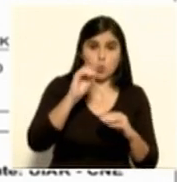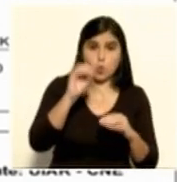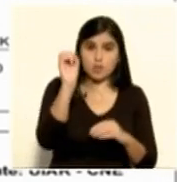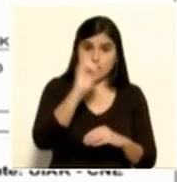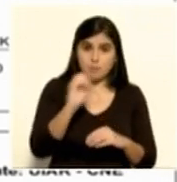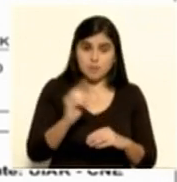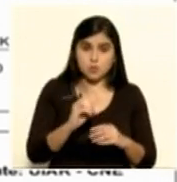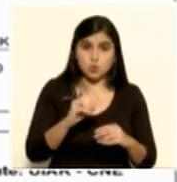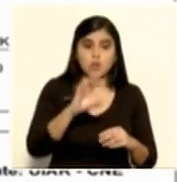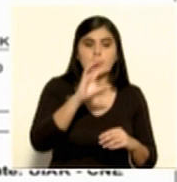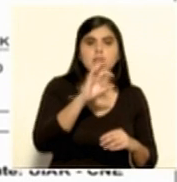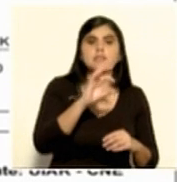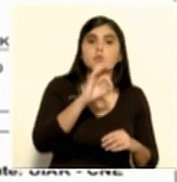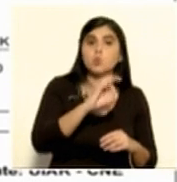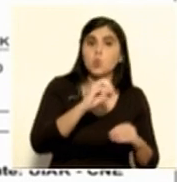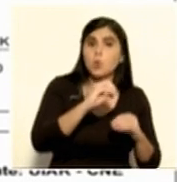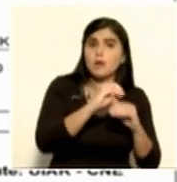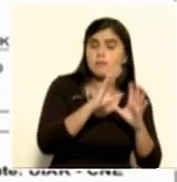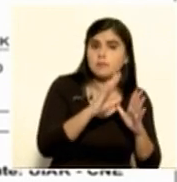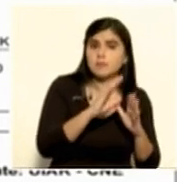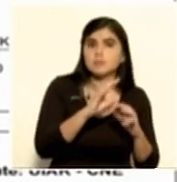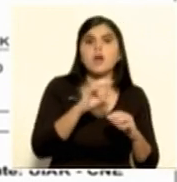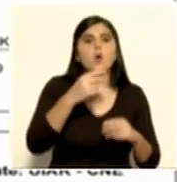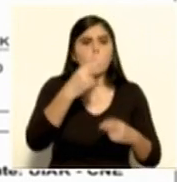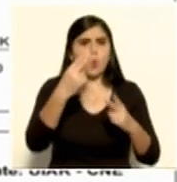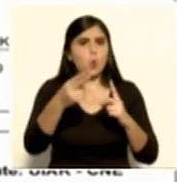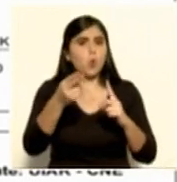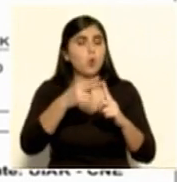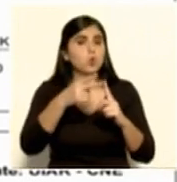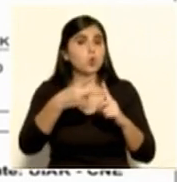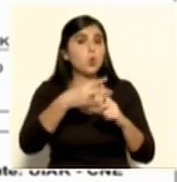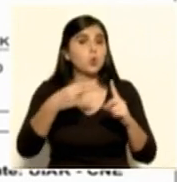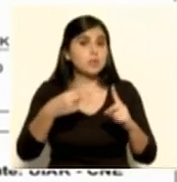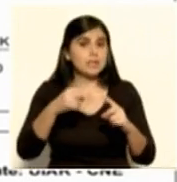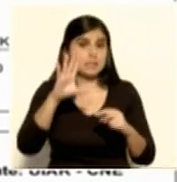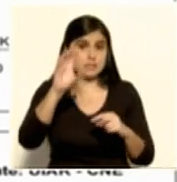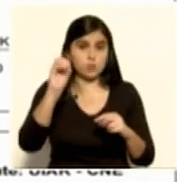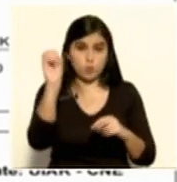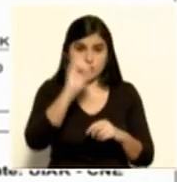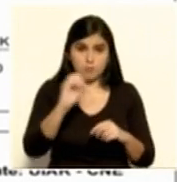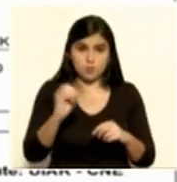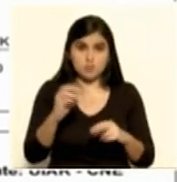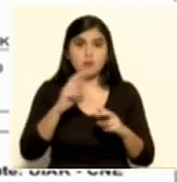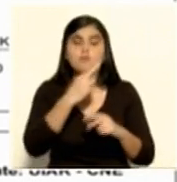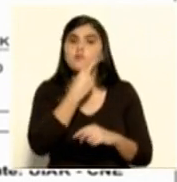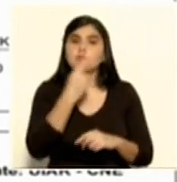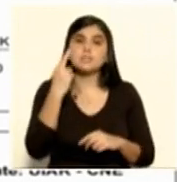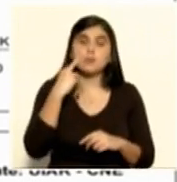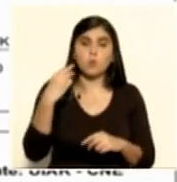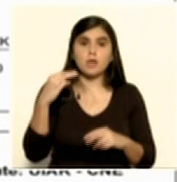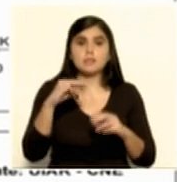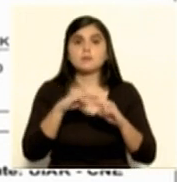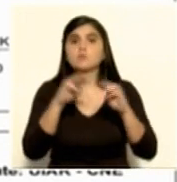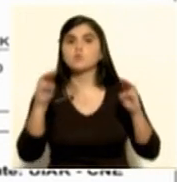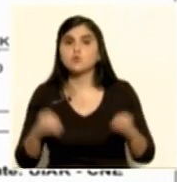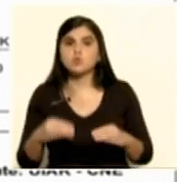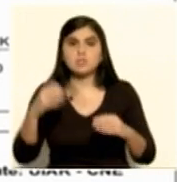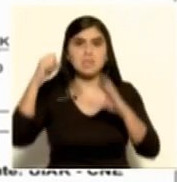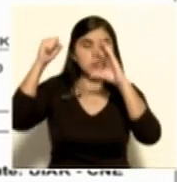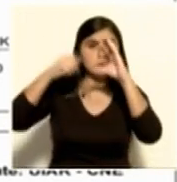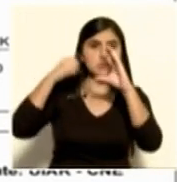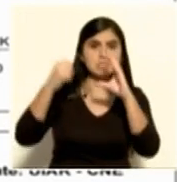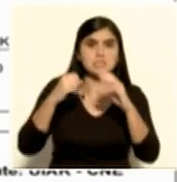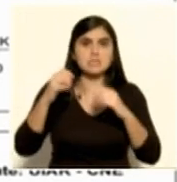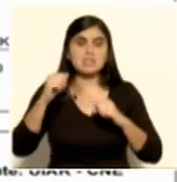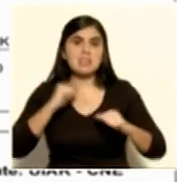las 9:30, hoteles al 50%, restaurantes, tiendas, museos, cines y teatros. Y el transporte público